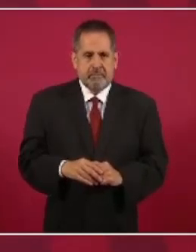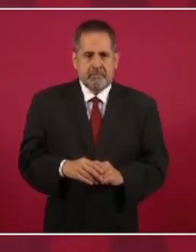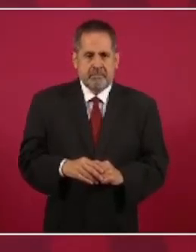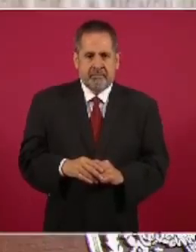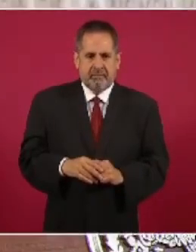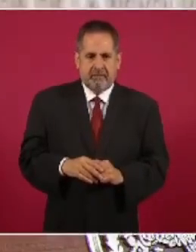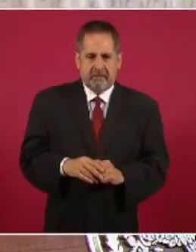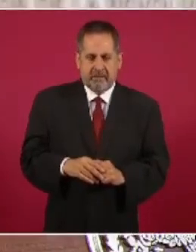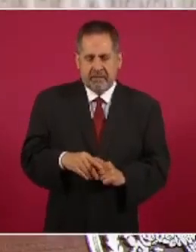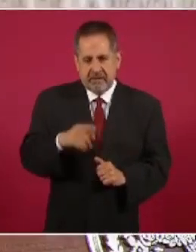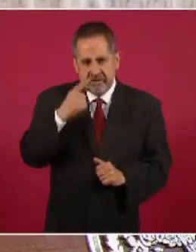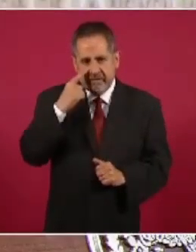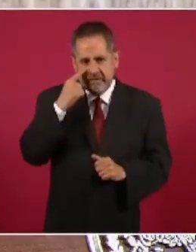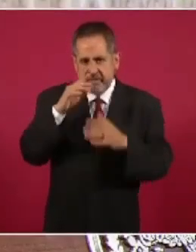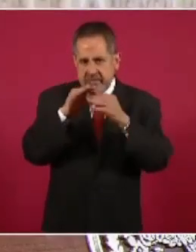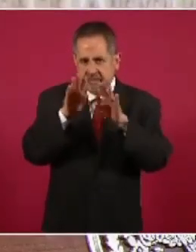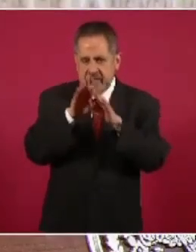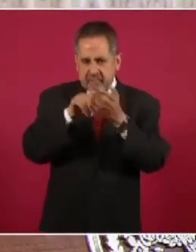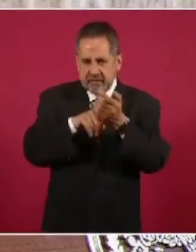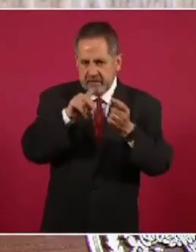van a ver ustedes que sí estamos